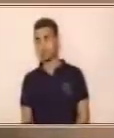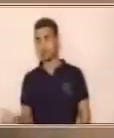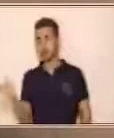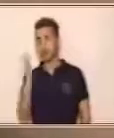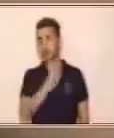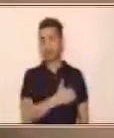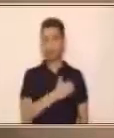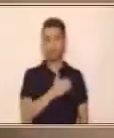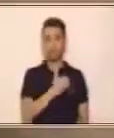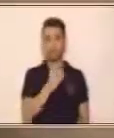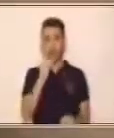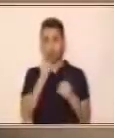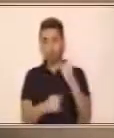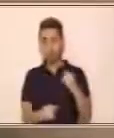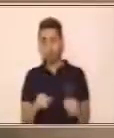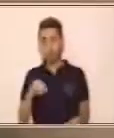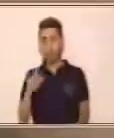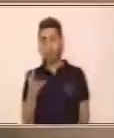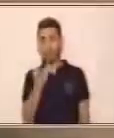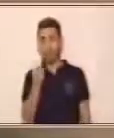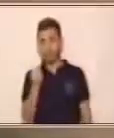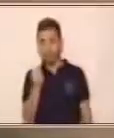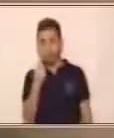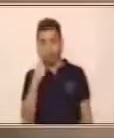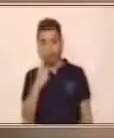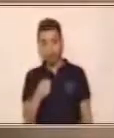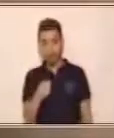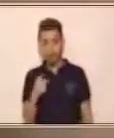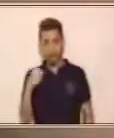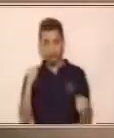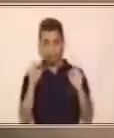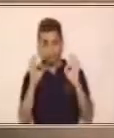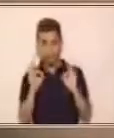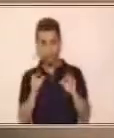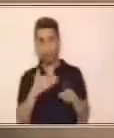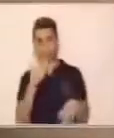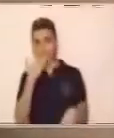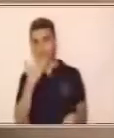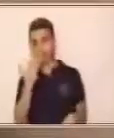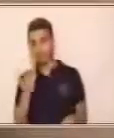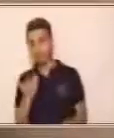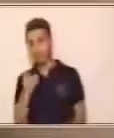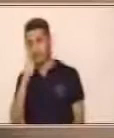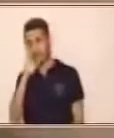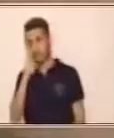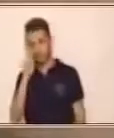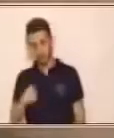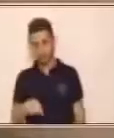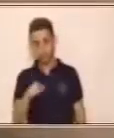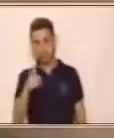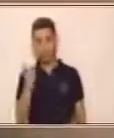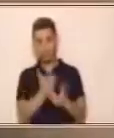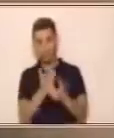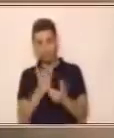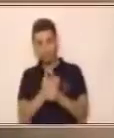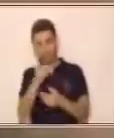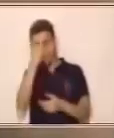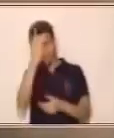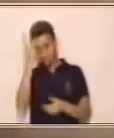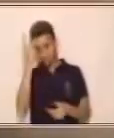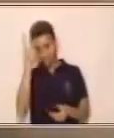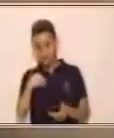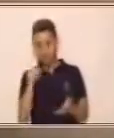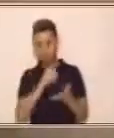a la parte entera. Si así lo hacemos, se nos va a hacer muy fácil. Así que recuerda, ten presente guardar tus trabajos y ejercicios